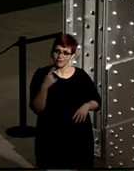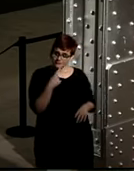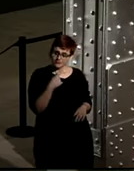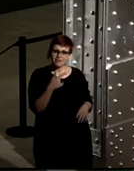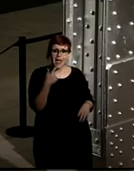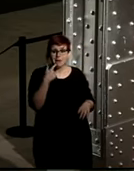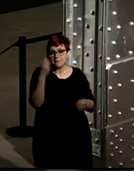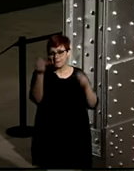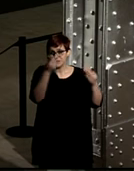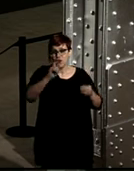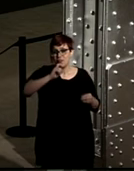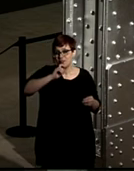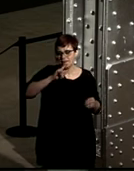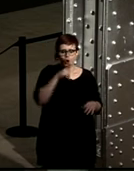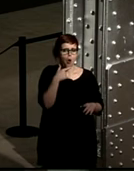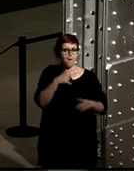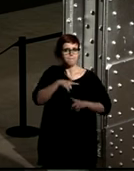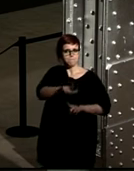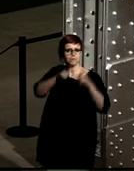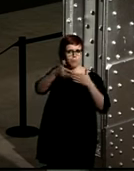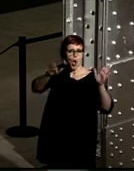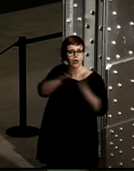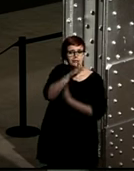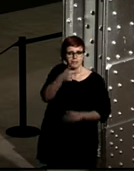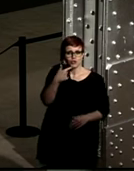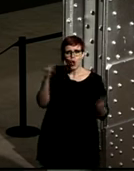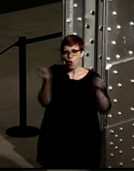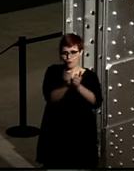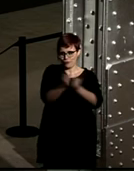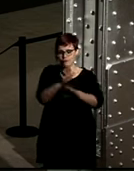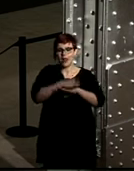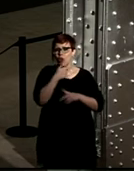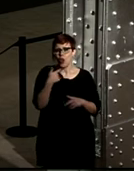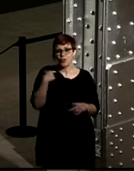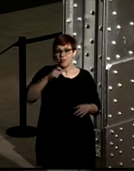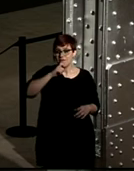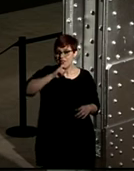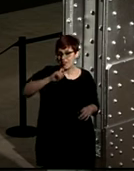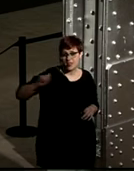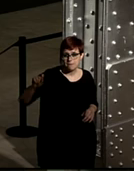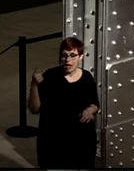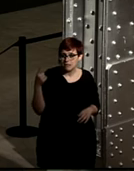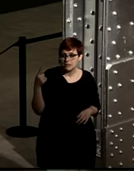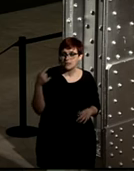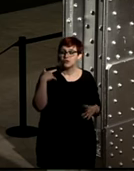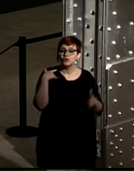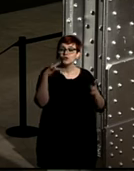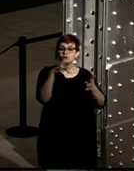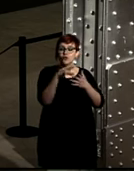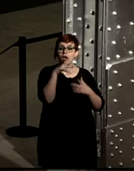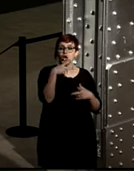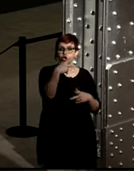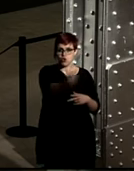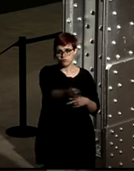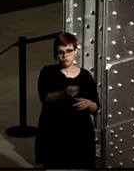Pues lo más difícil, yo abro fuego y soy muy breve. Lo más difícil es decir que no cuando toca.